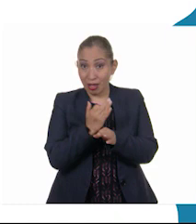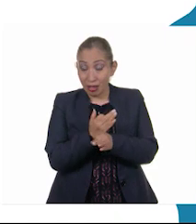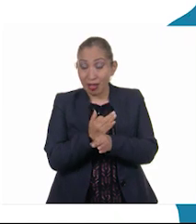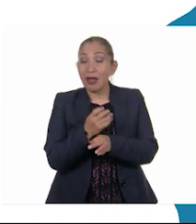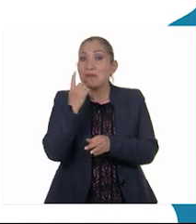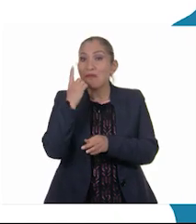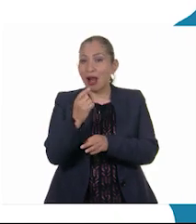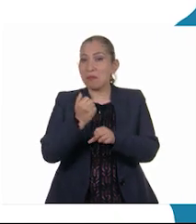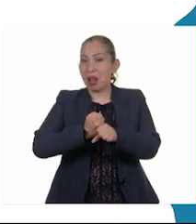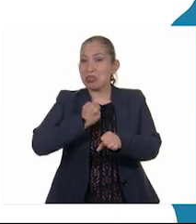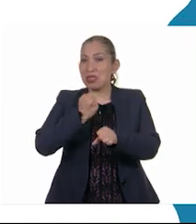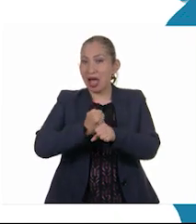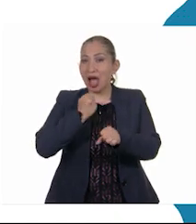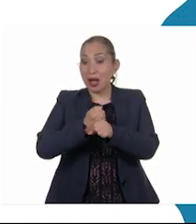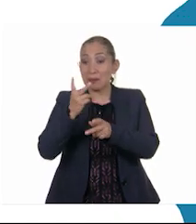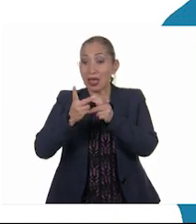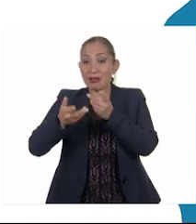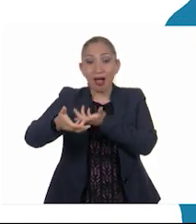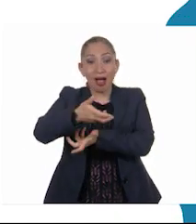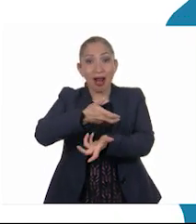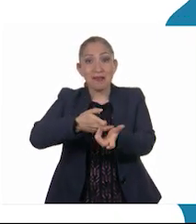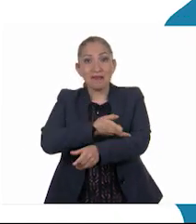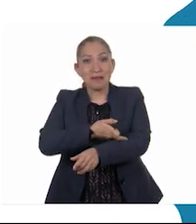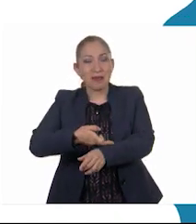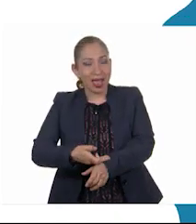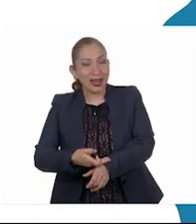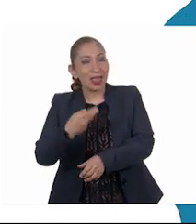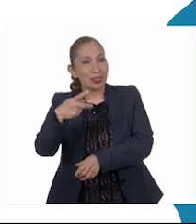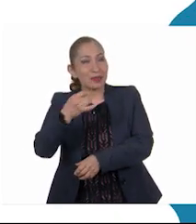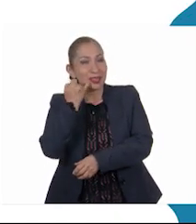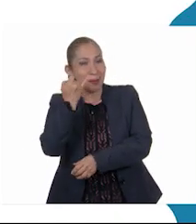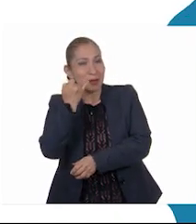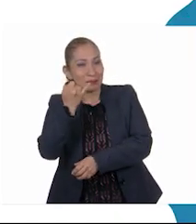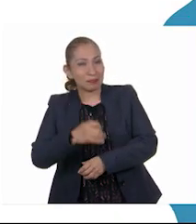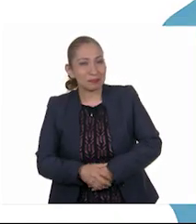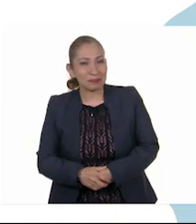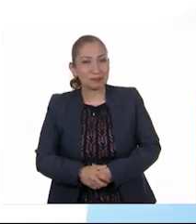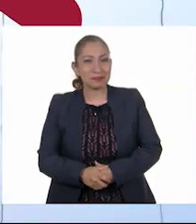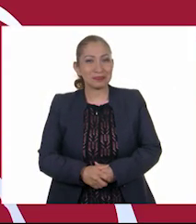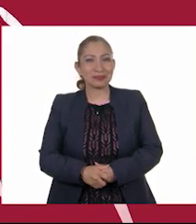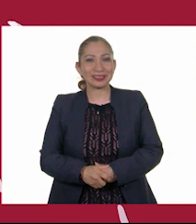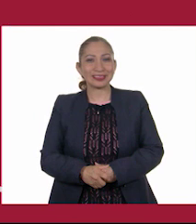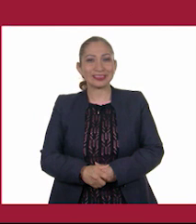momento para practicarla y platicar con tu familia en tu lengua materna.